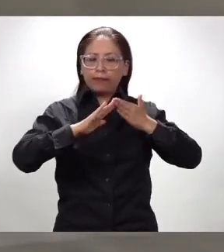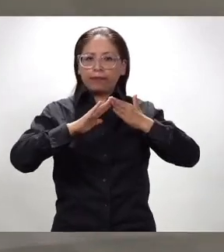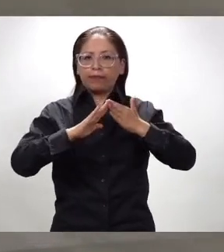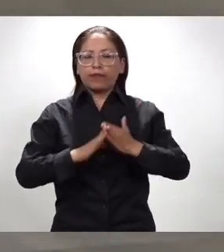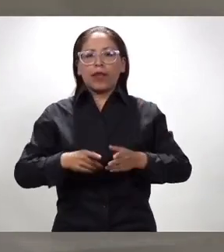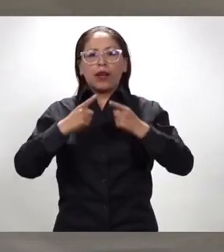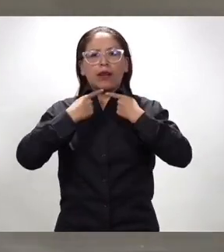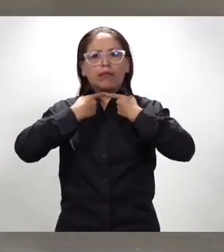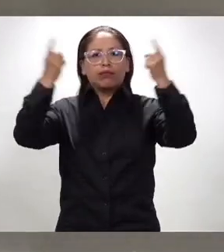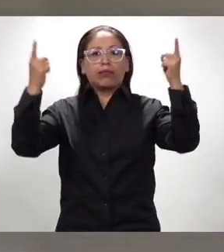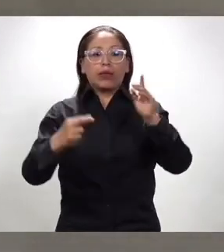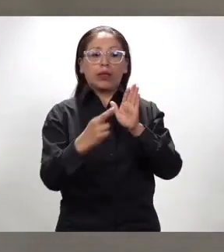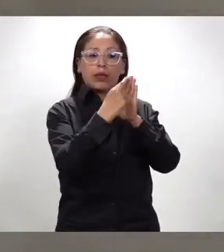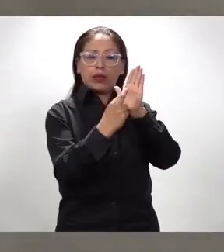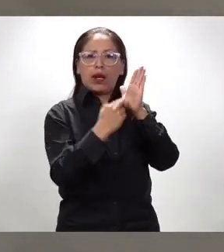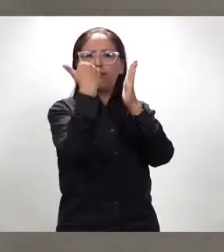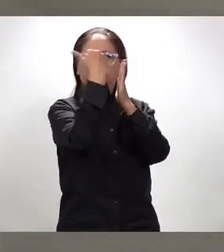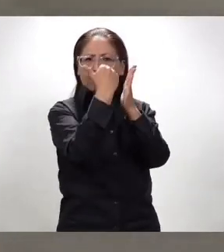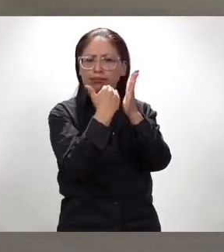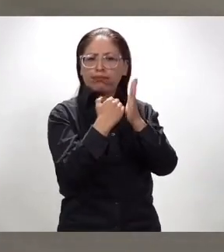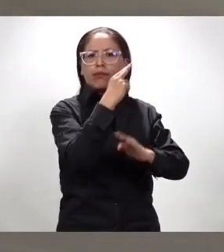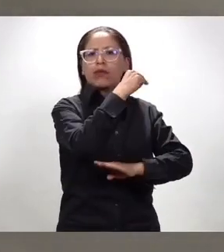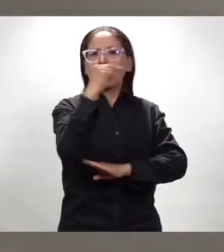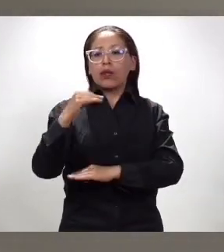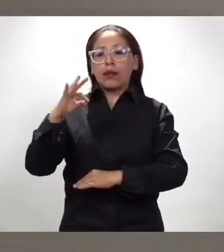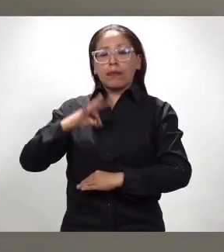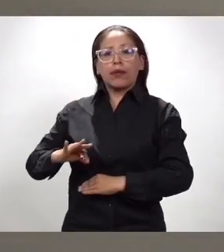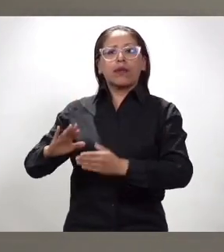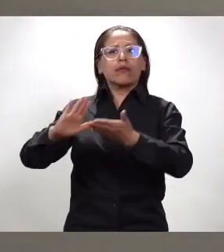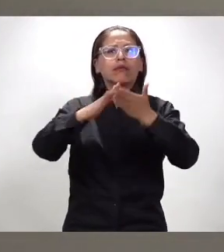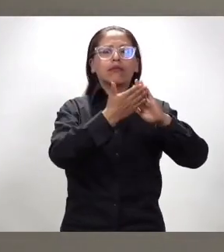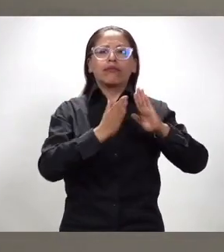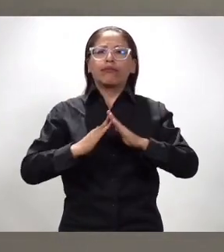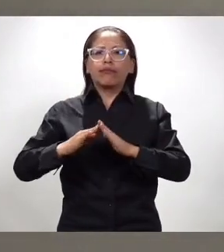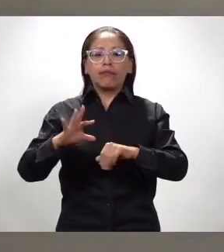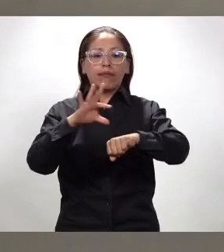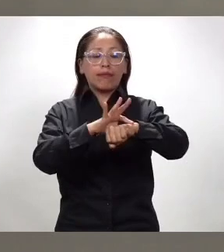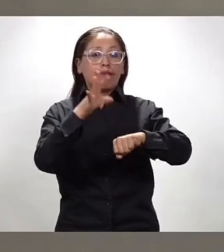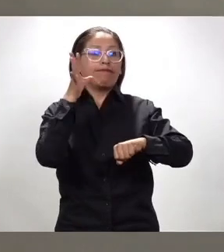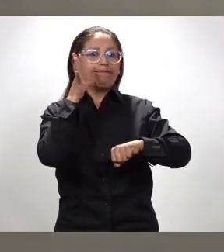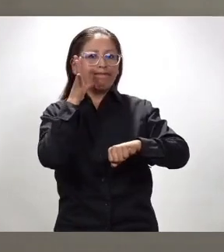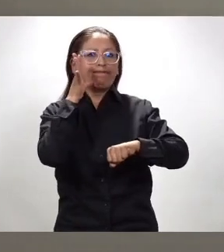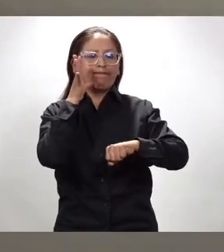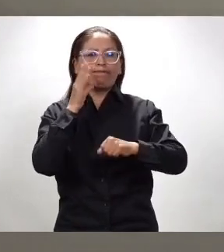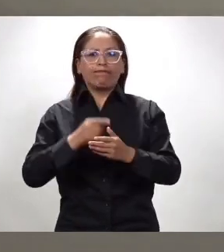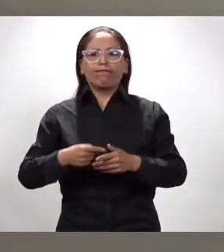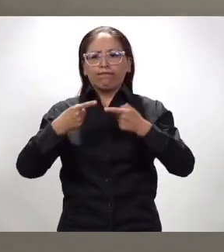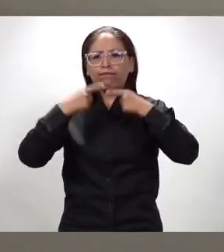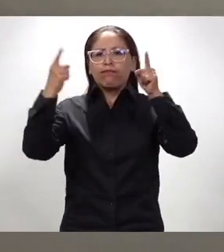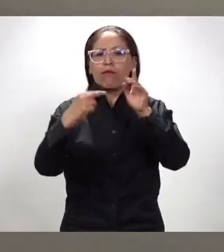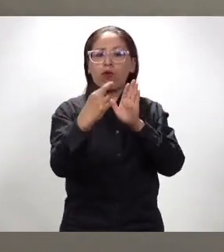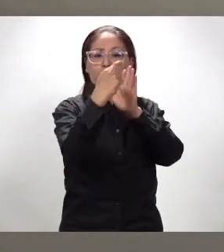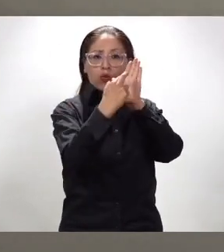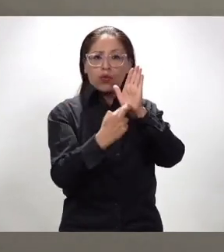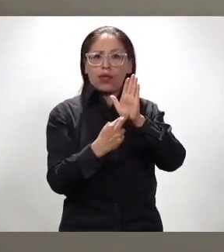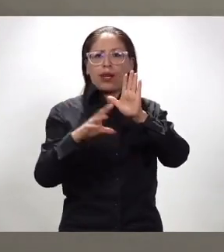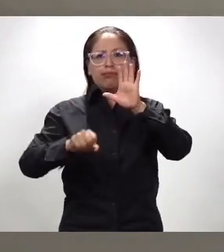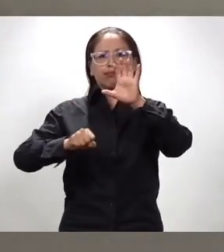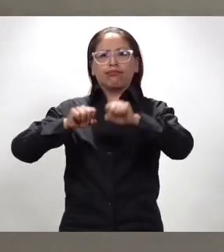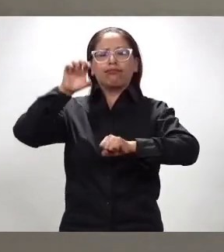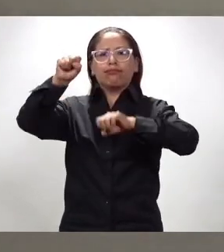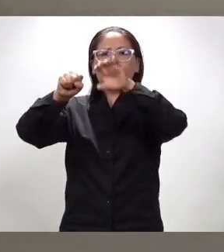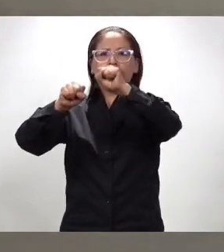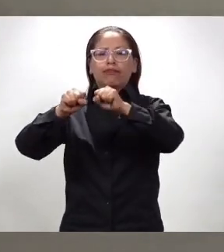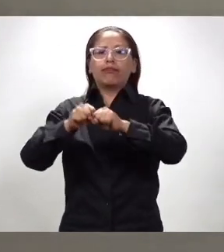comunitaria. Dictar resoluciones con contenido ecológico en favor de las comunidades y de la Madre Tierra. Emitir